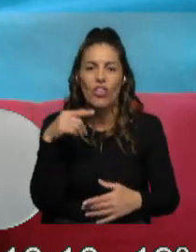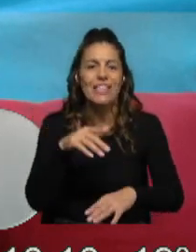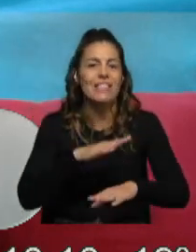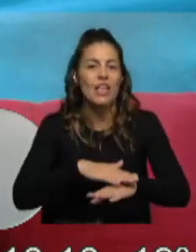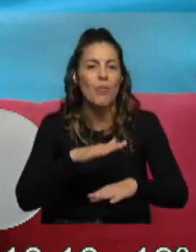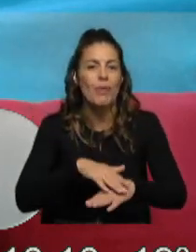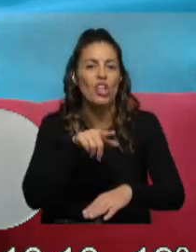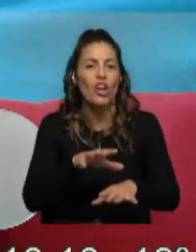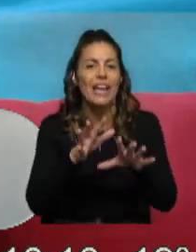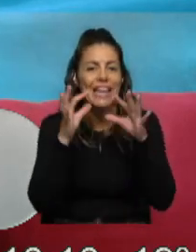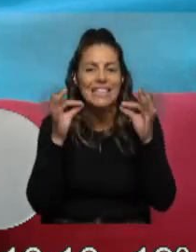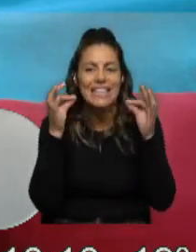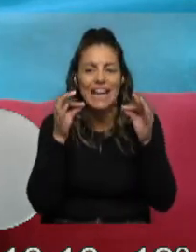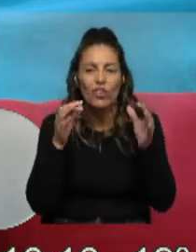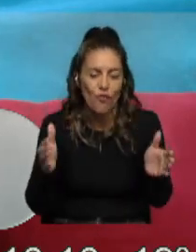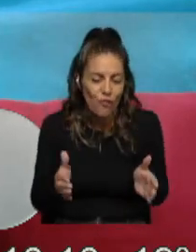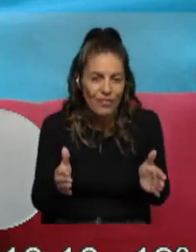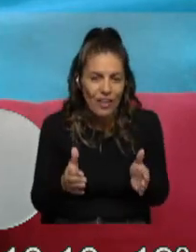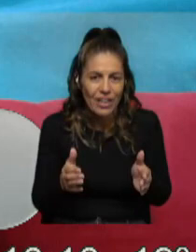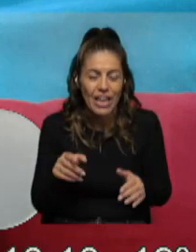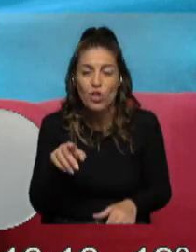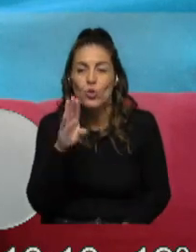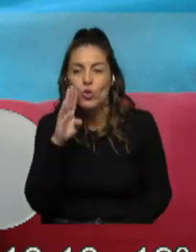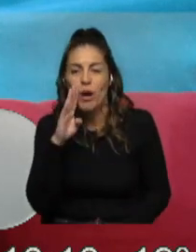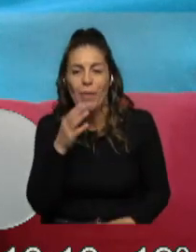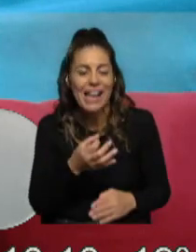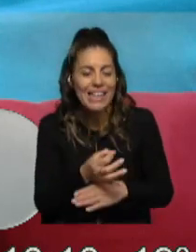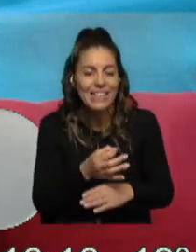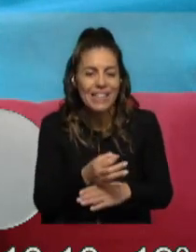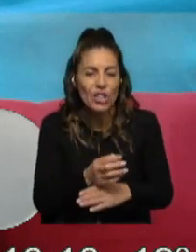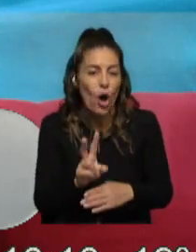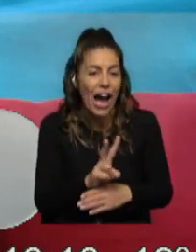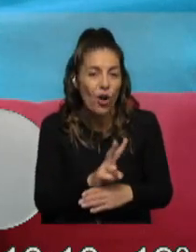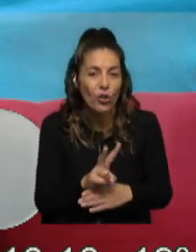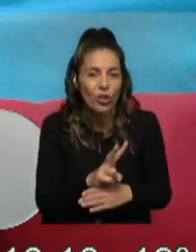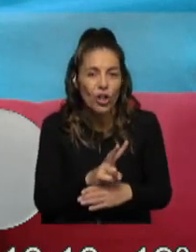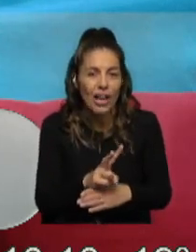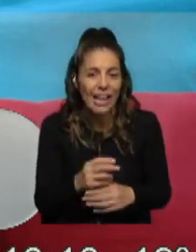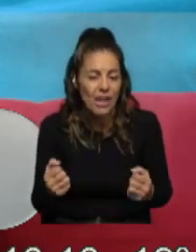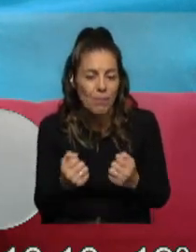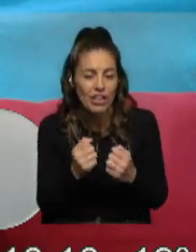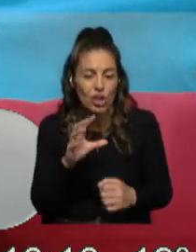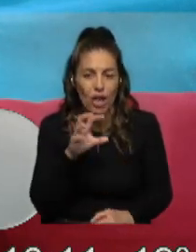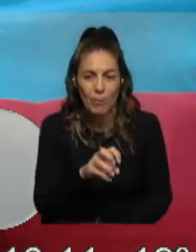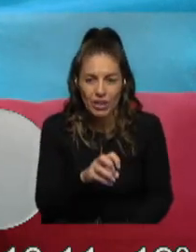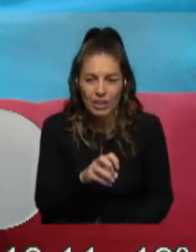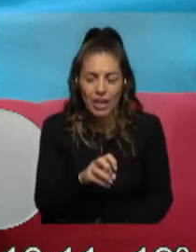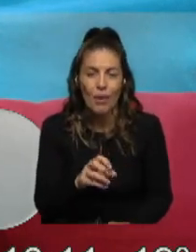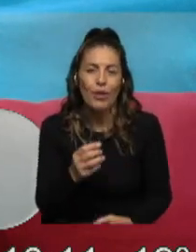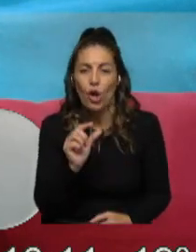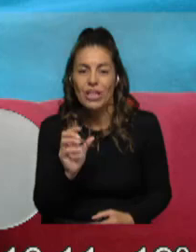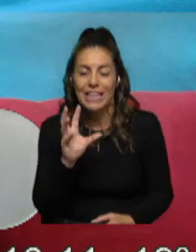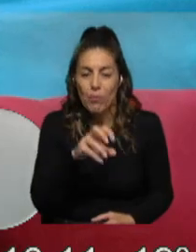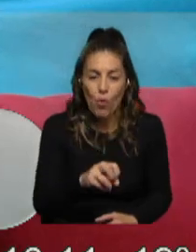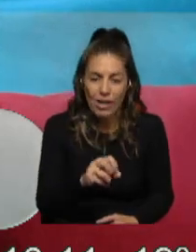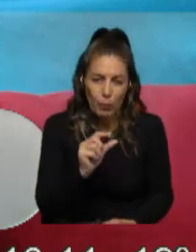en que ese gato fue cachorro y su mamá le enseñó a dominar. Sí. El impacto de la mordida. Una cosa es que te muerda un poquito y otra